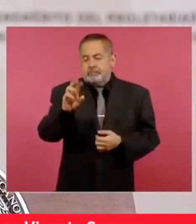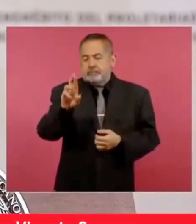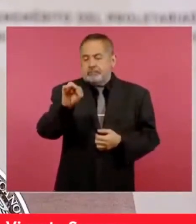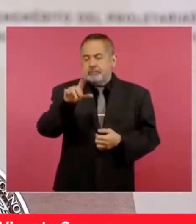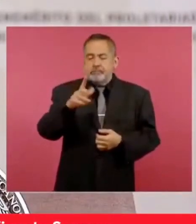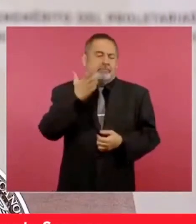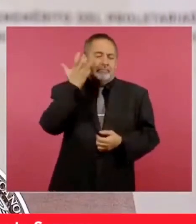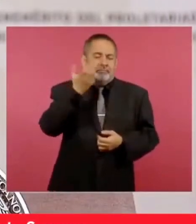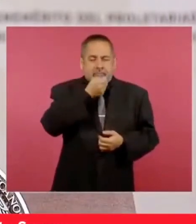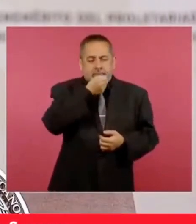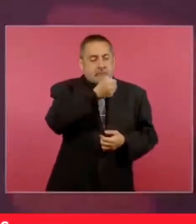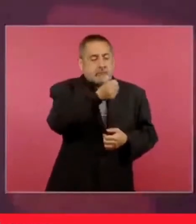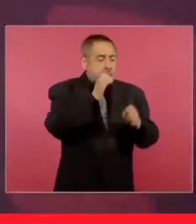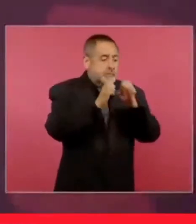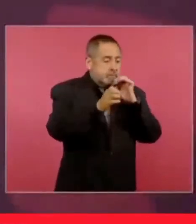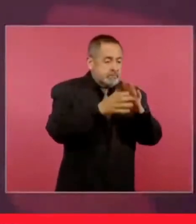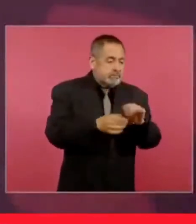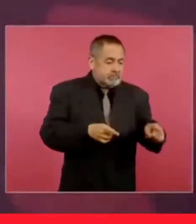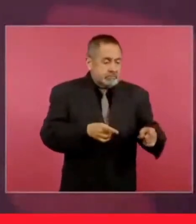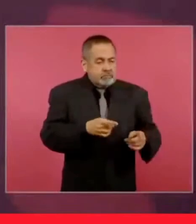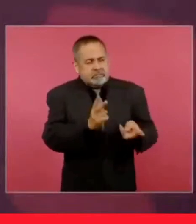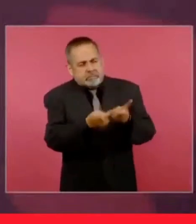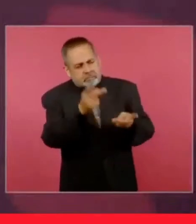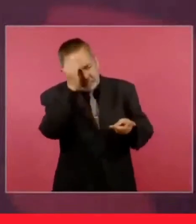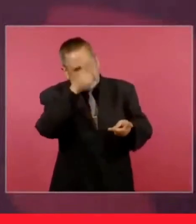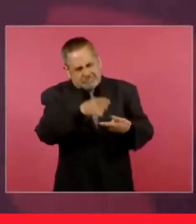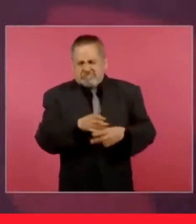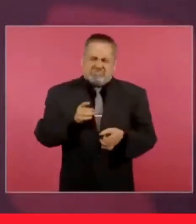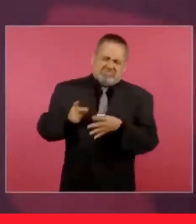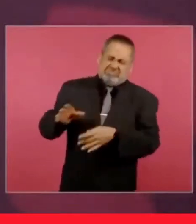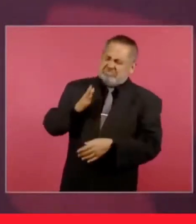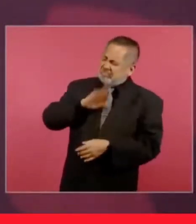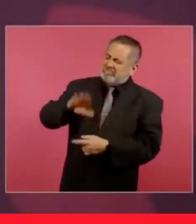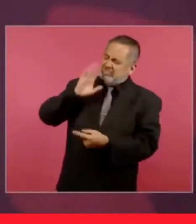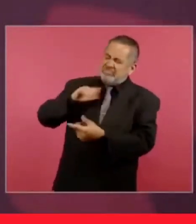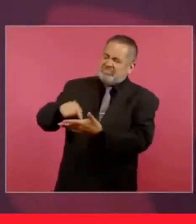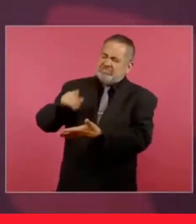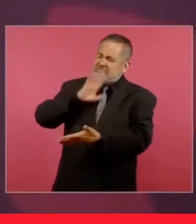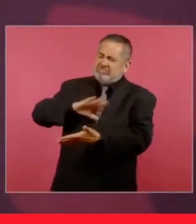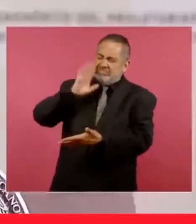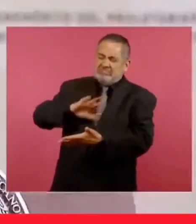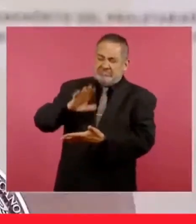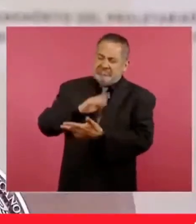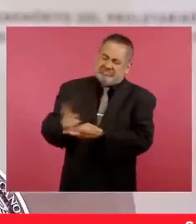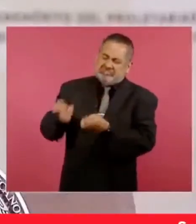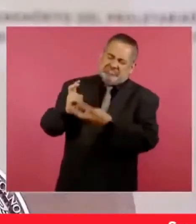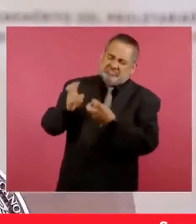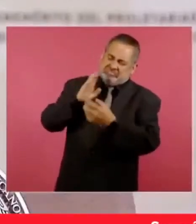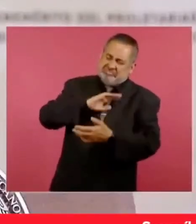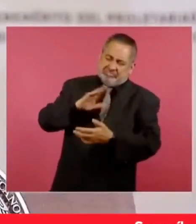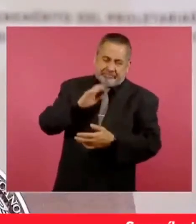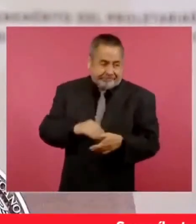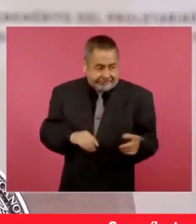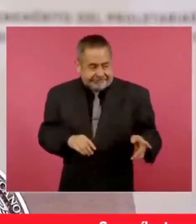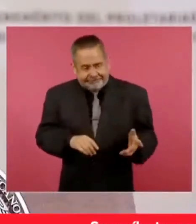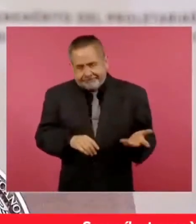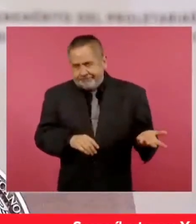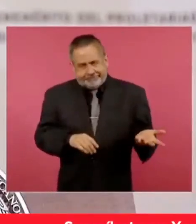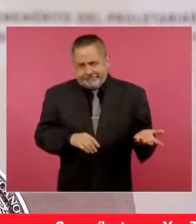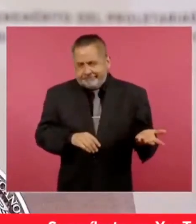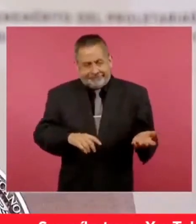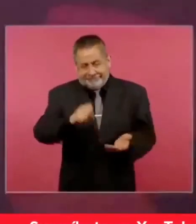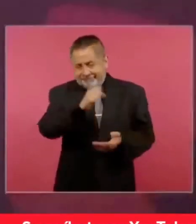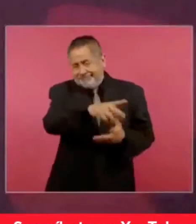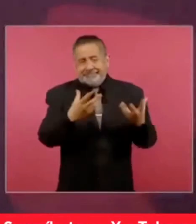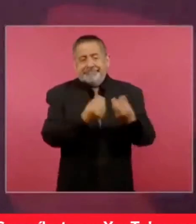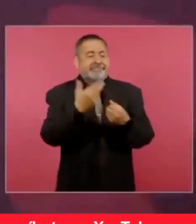modo, llamando aberración a la reforma de pensiones y que es un robo. Otros dicen también ahí en Radio